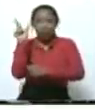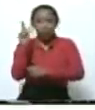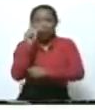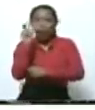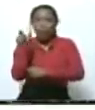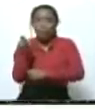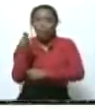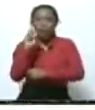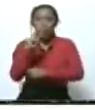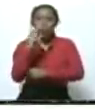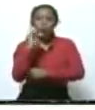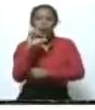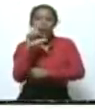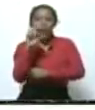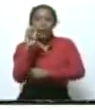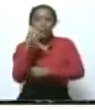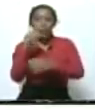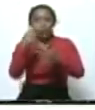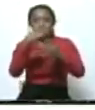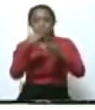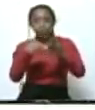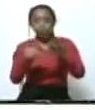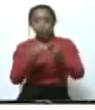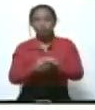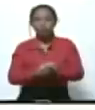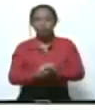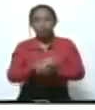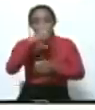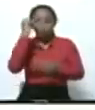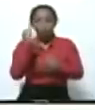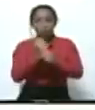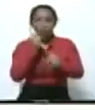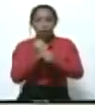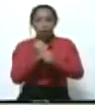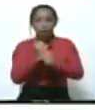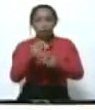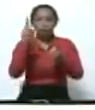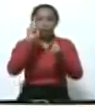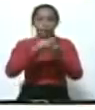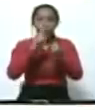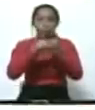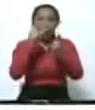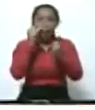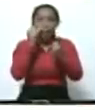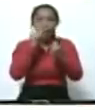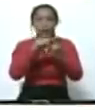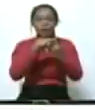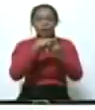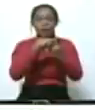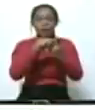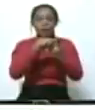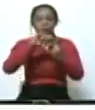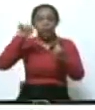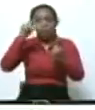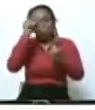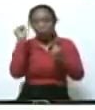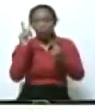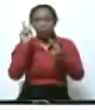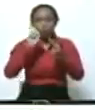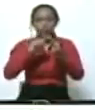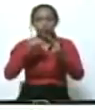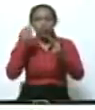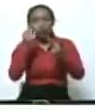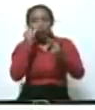Ángel, JPSUV Alejandra Cedeño, trabajadores, por el PSUV Nelson Herrera, por la JPSUV Salvador